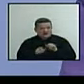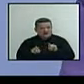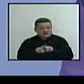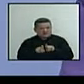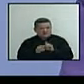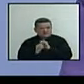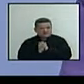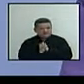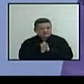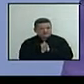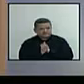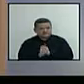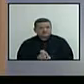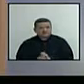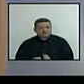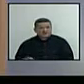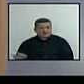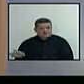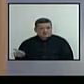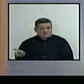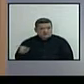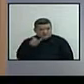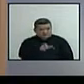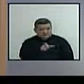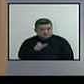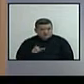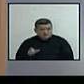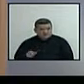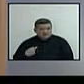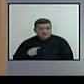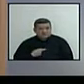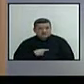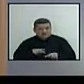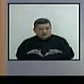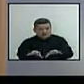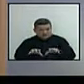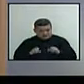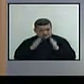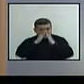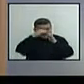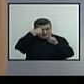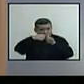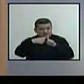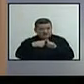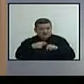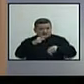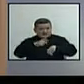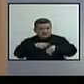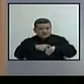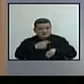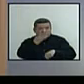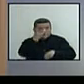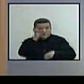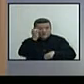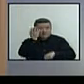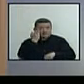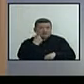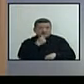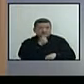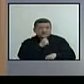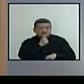Con tu amor. Por nosotros, reunidos en Asamblea Santa, para que este tiempo de Cuaresma que